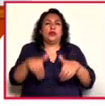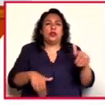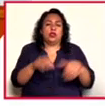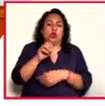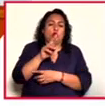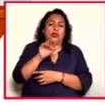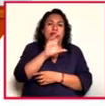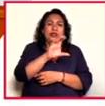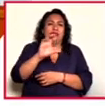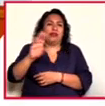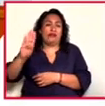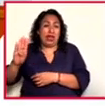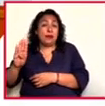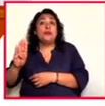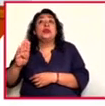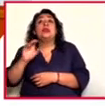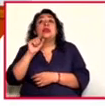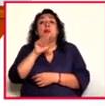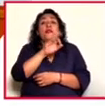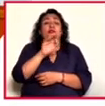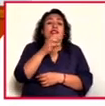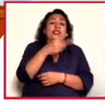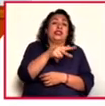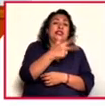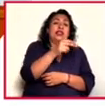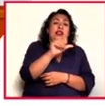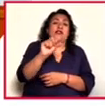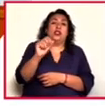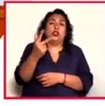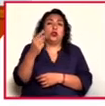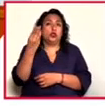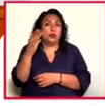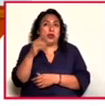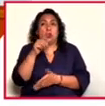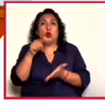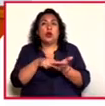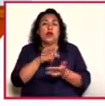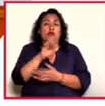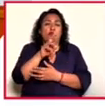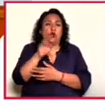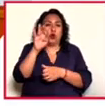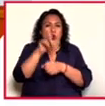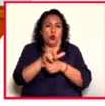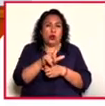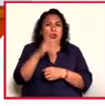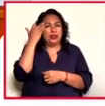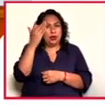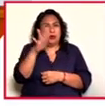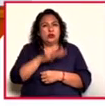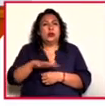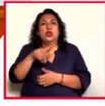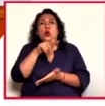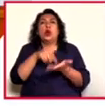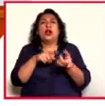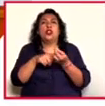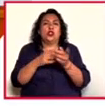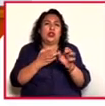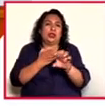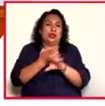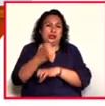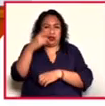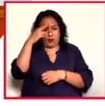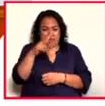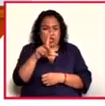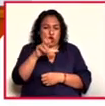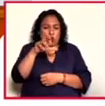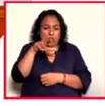Cultural del Bosque y del 13 al 28 de mayo en el Foro Cultural Tiempo y Espacio, TAI, en Lerma, Estado de México. En ambos